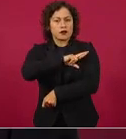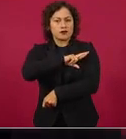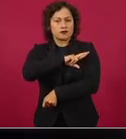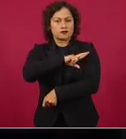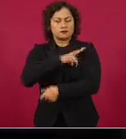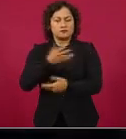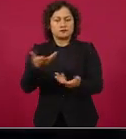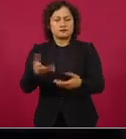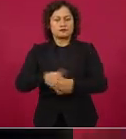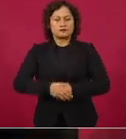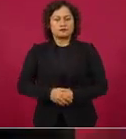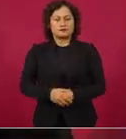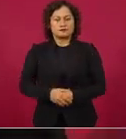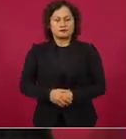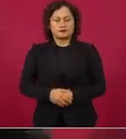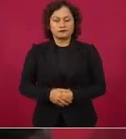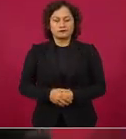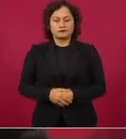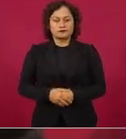y eso es